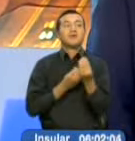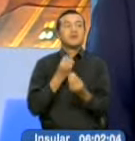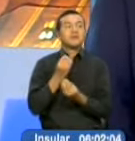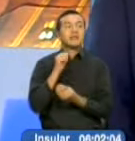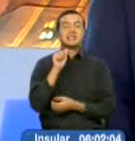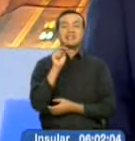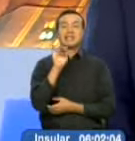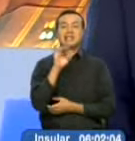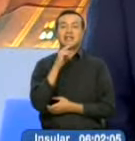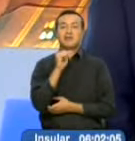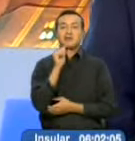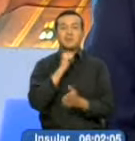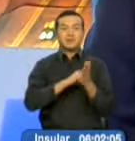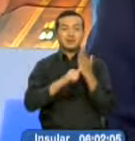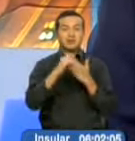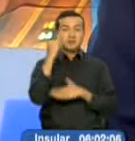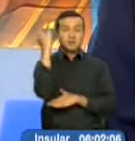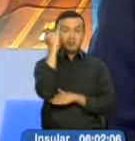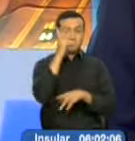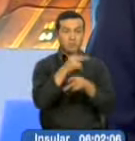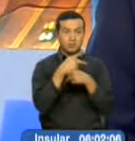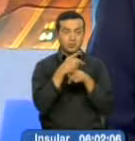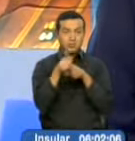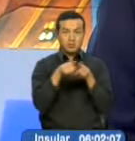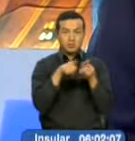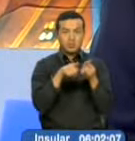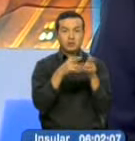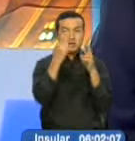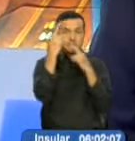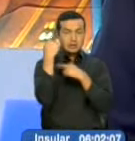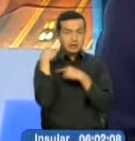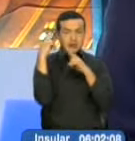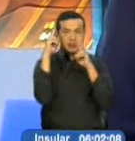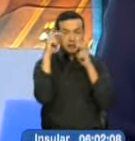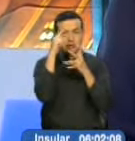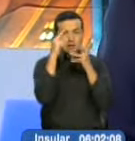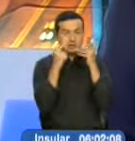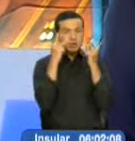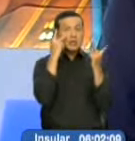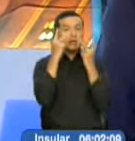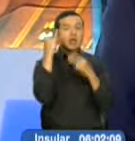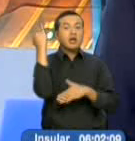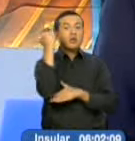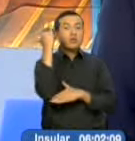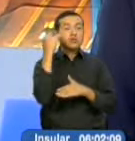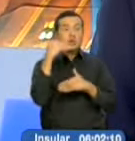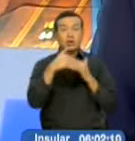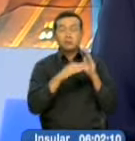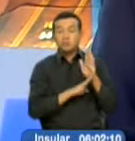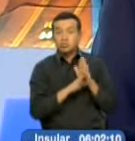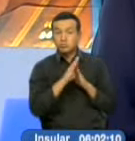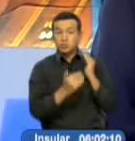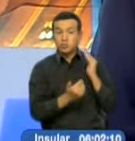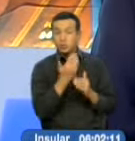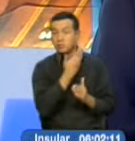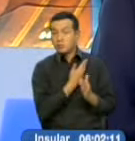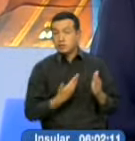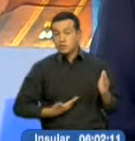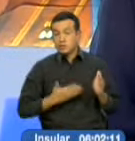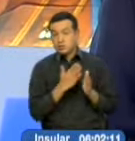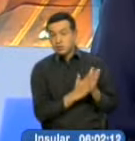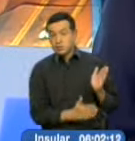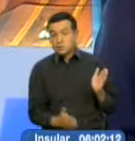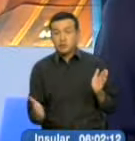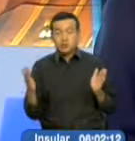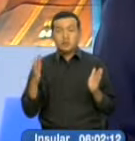Santiago León, ministro de Industria, Productividad y Competitividad, para hablar sobre las perspectivas de la industria y la productividad en el nuevo gobierno. Y luego